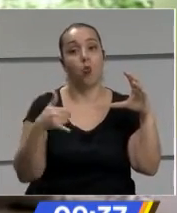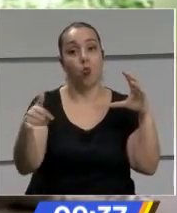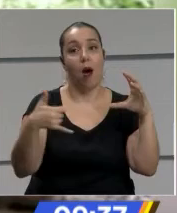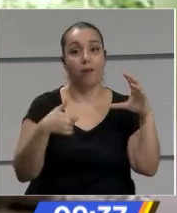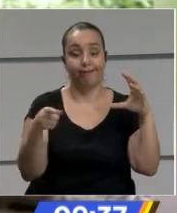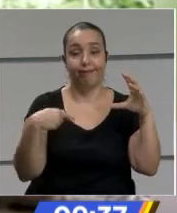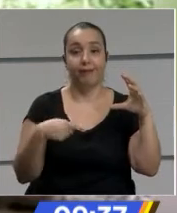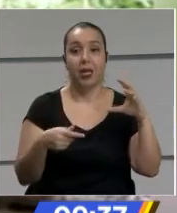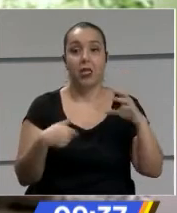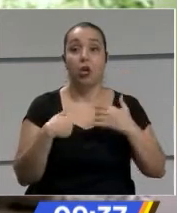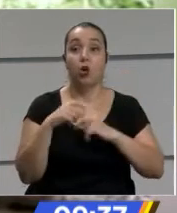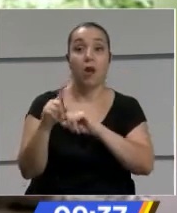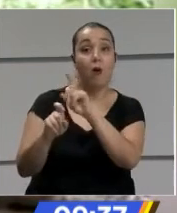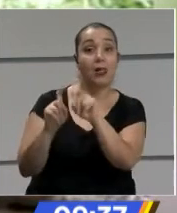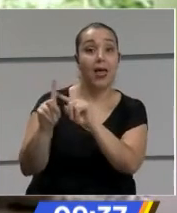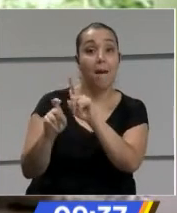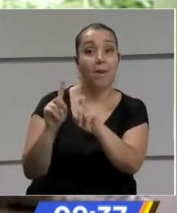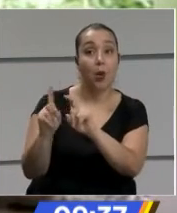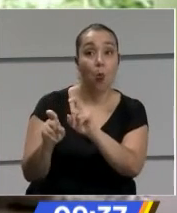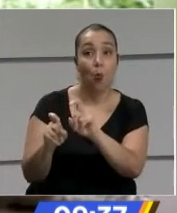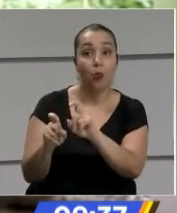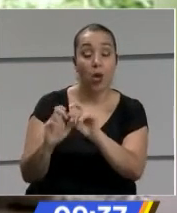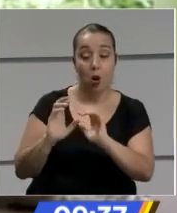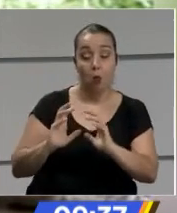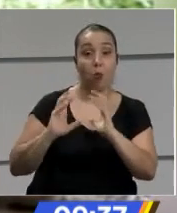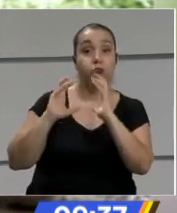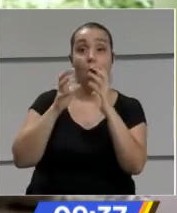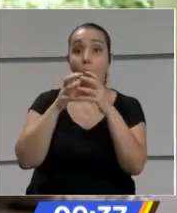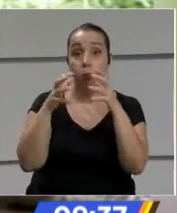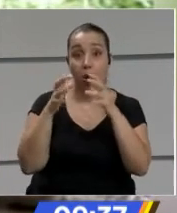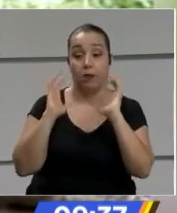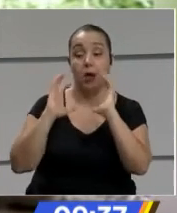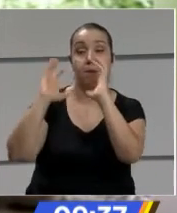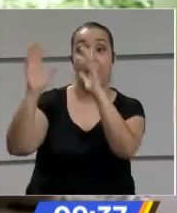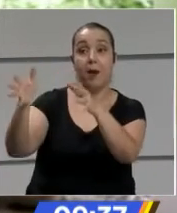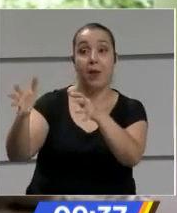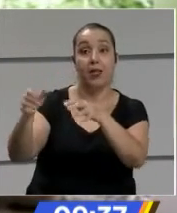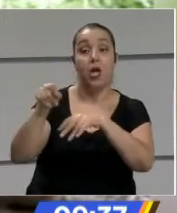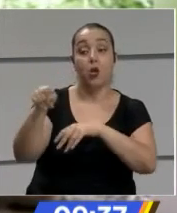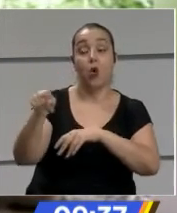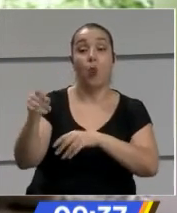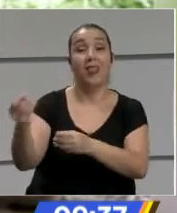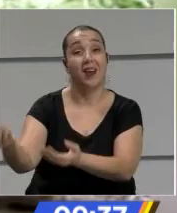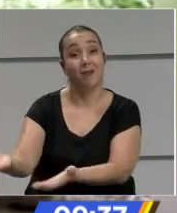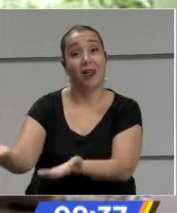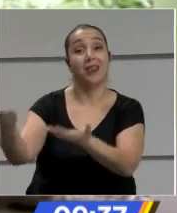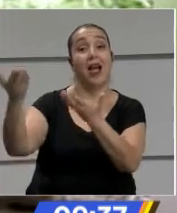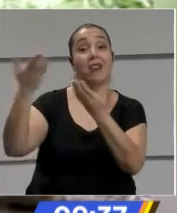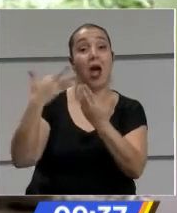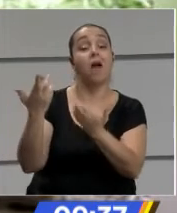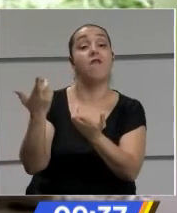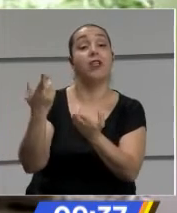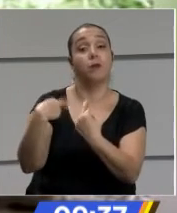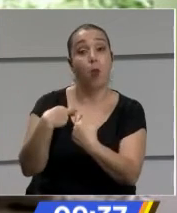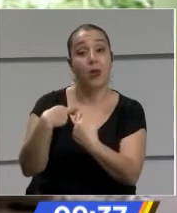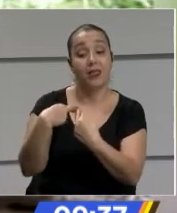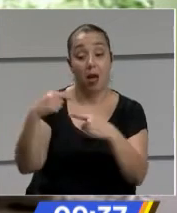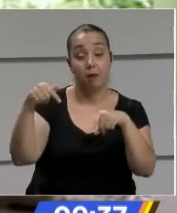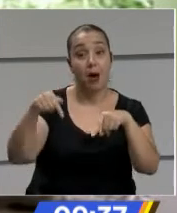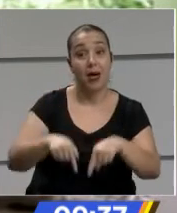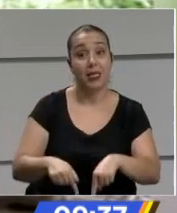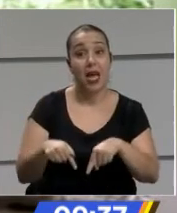realizar una serie de preguntas. Al mismo tiempo le voy a lanzar el globo. Y cuando me lance el globo y me dé la respuesta, va a ir al